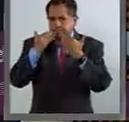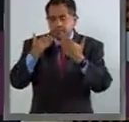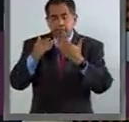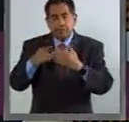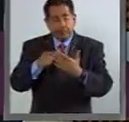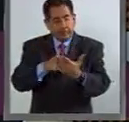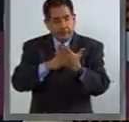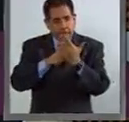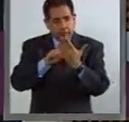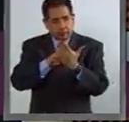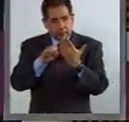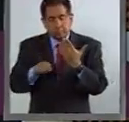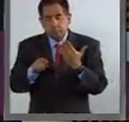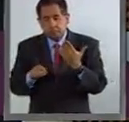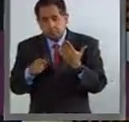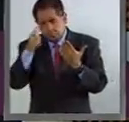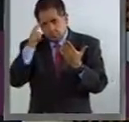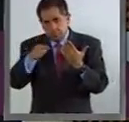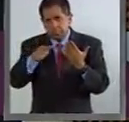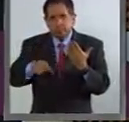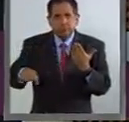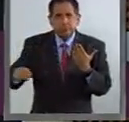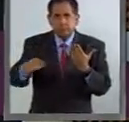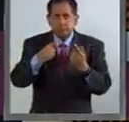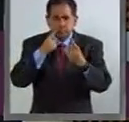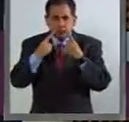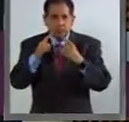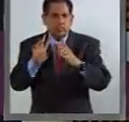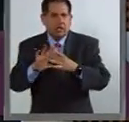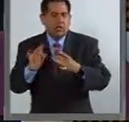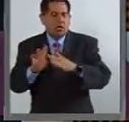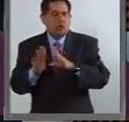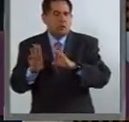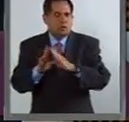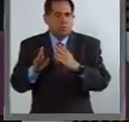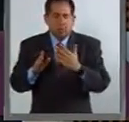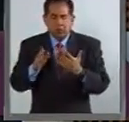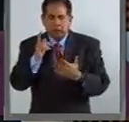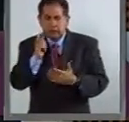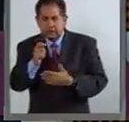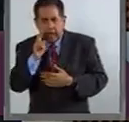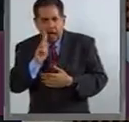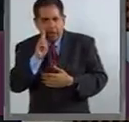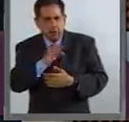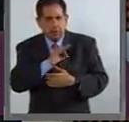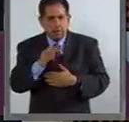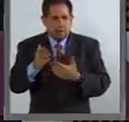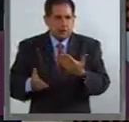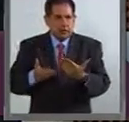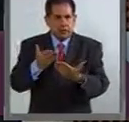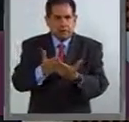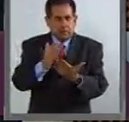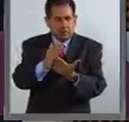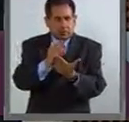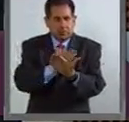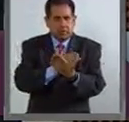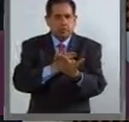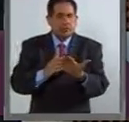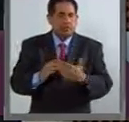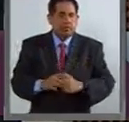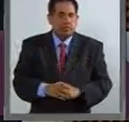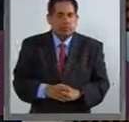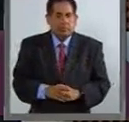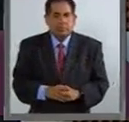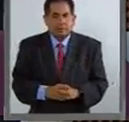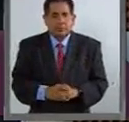varios parlamentarios lo retomaremos, estudiaremos la propuesta que se hizo en su